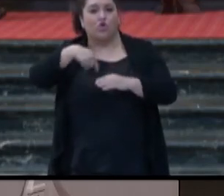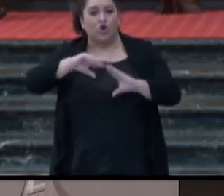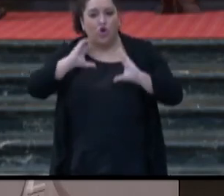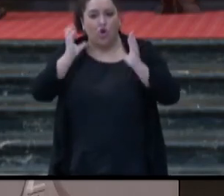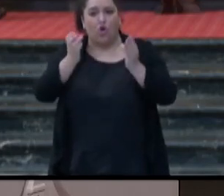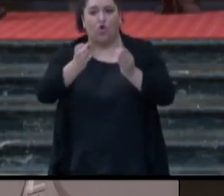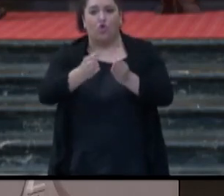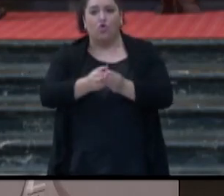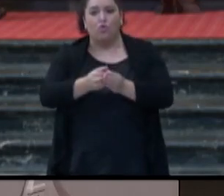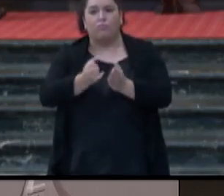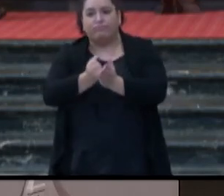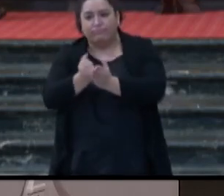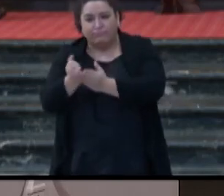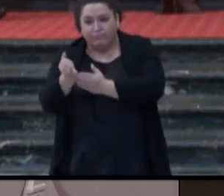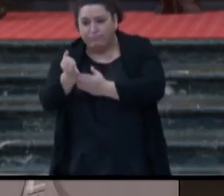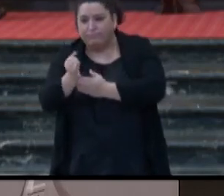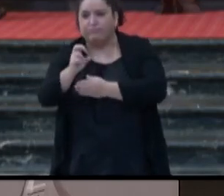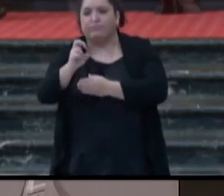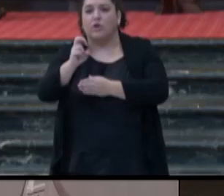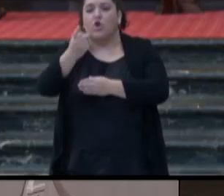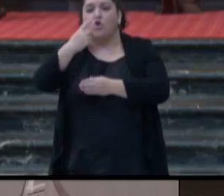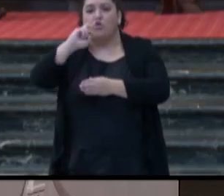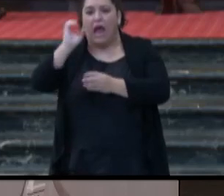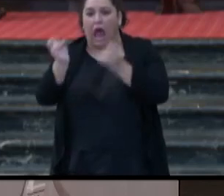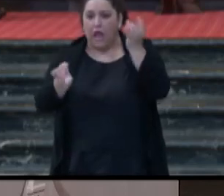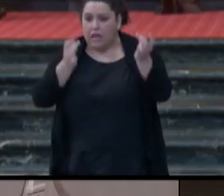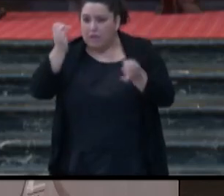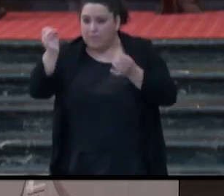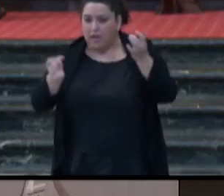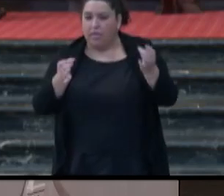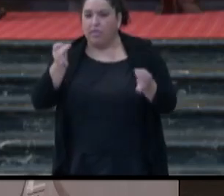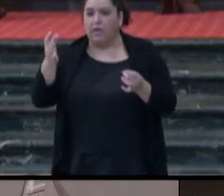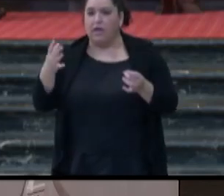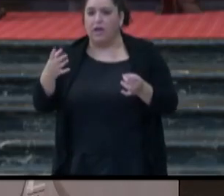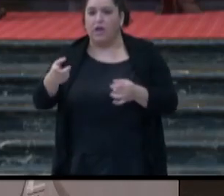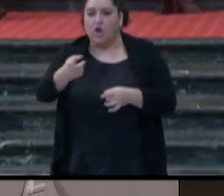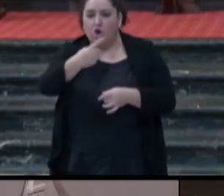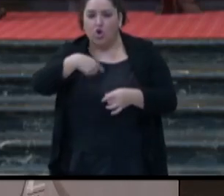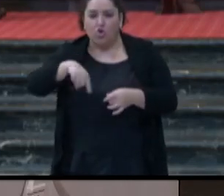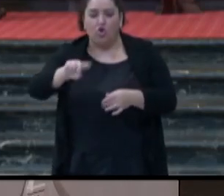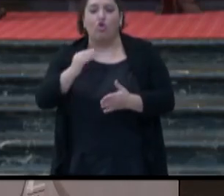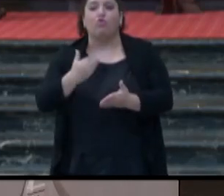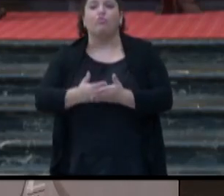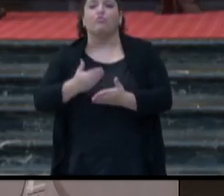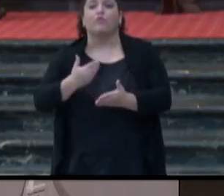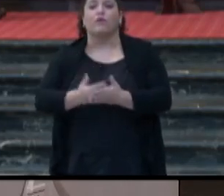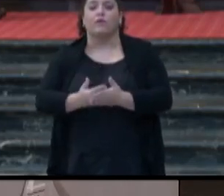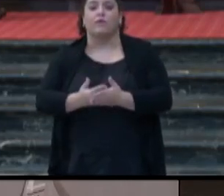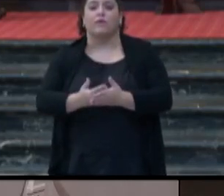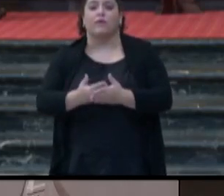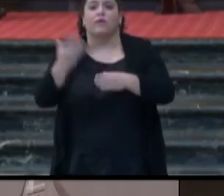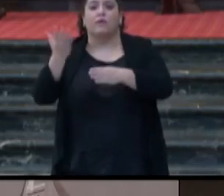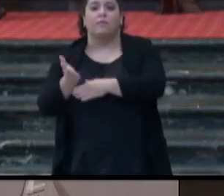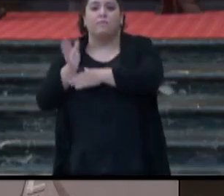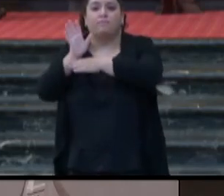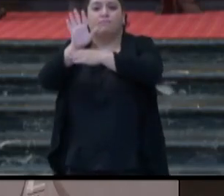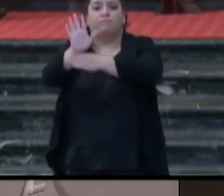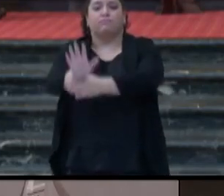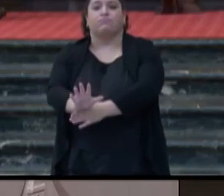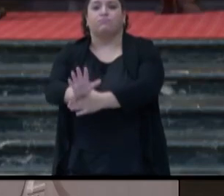vuestros itinerarios vuestras actividades son un testimonio para el resto de la